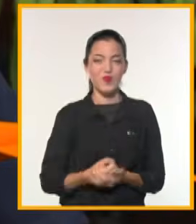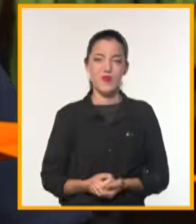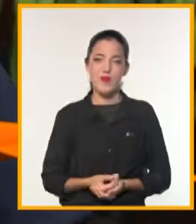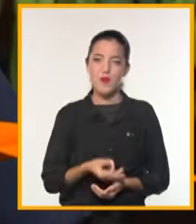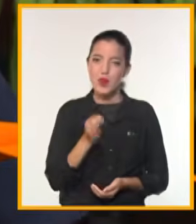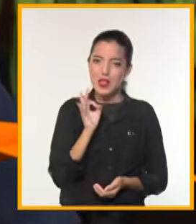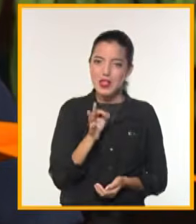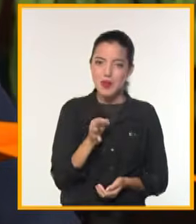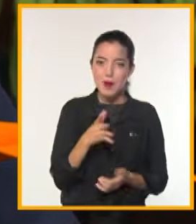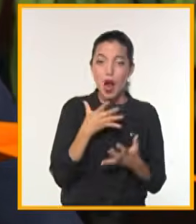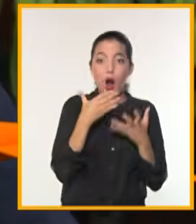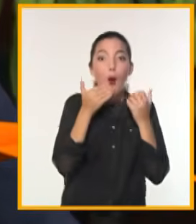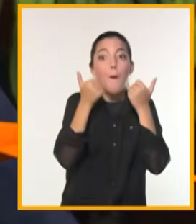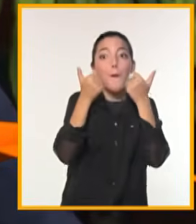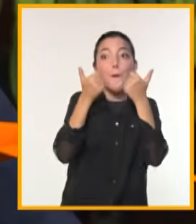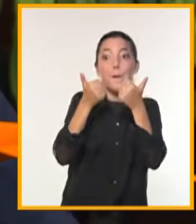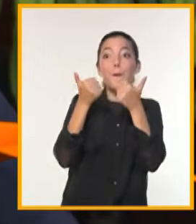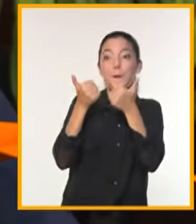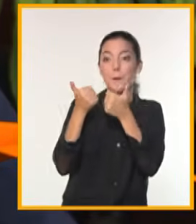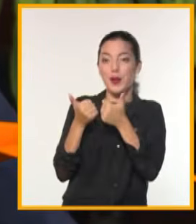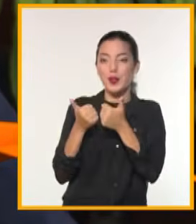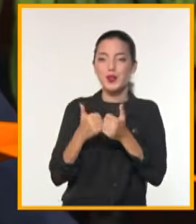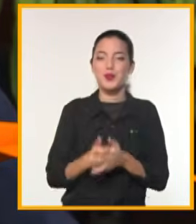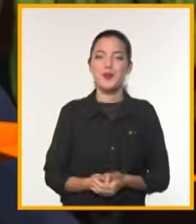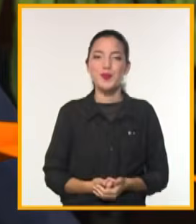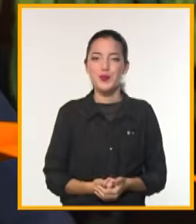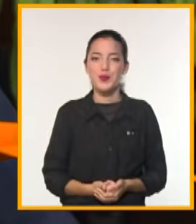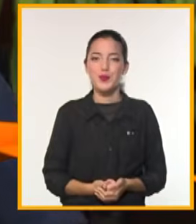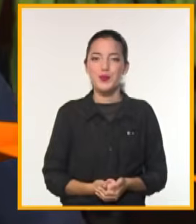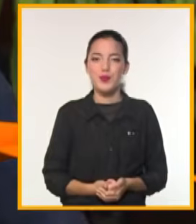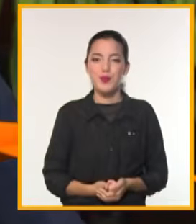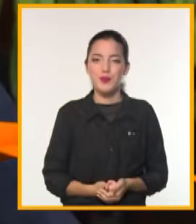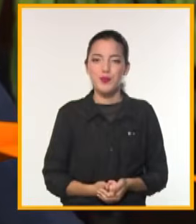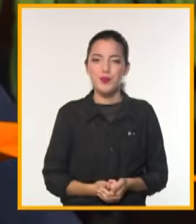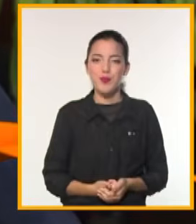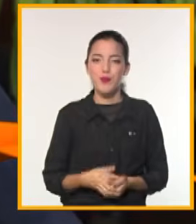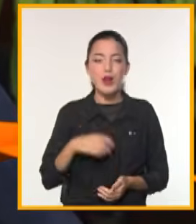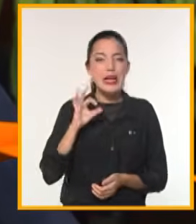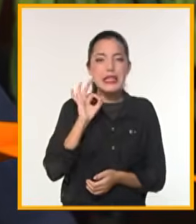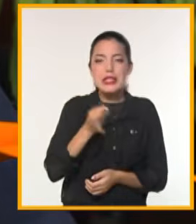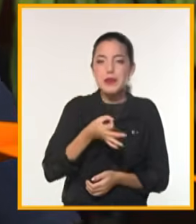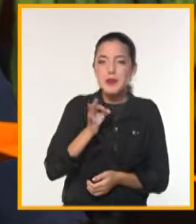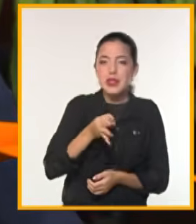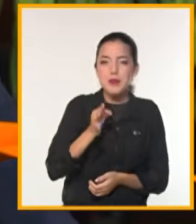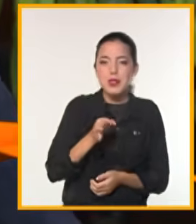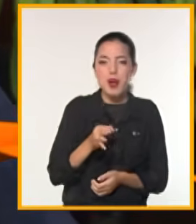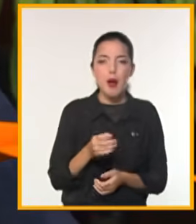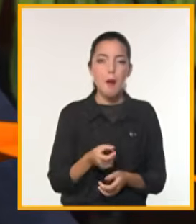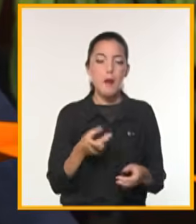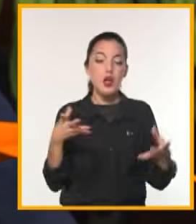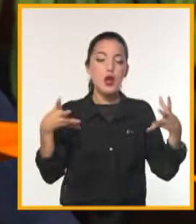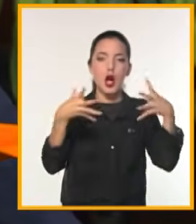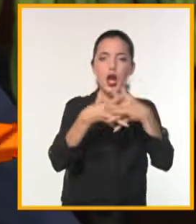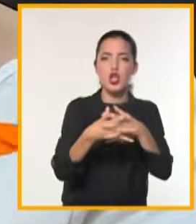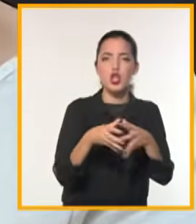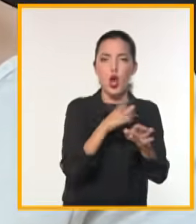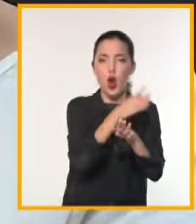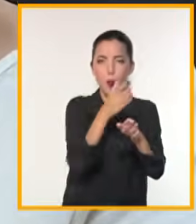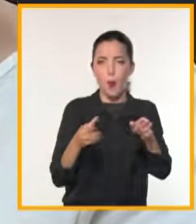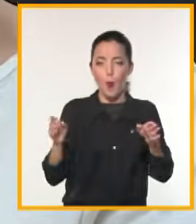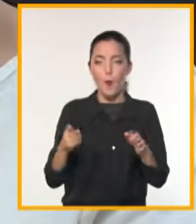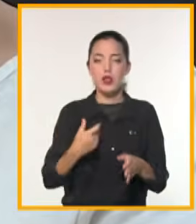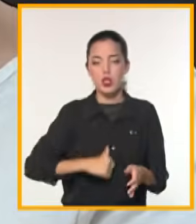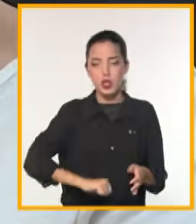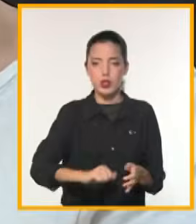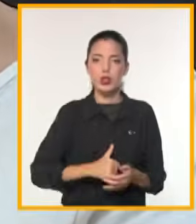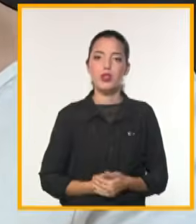o lo más cercano a lo mejor posible. Él siempre ha estado en todos los momentos de cada uno de sus hijos. Además ha